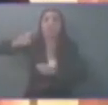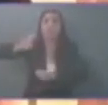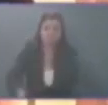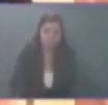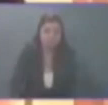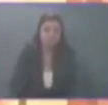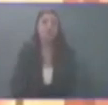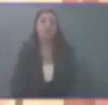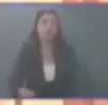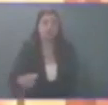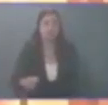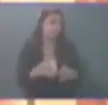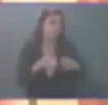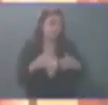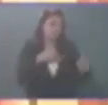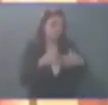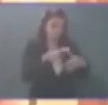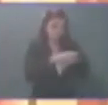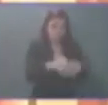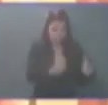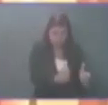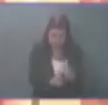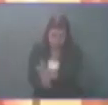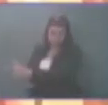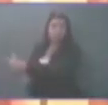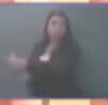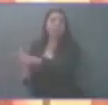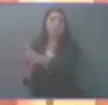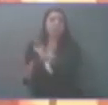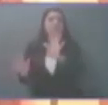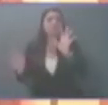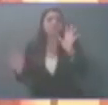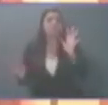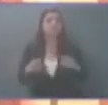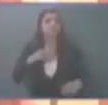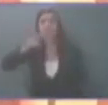toditos los mataron. Y no estoy inventando.